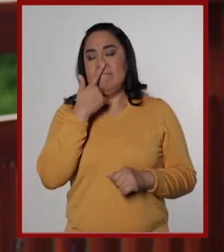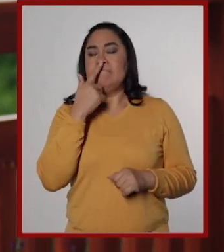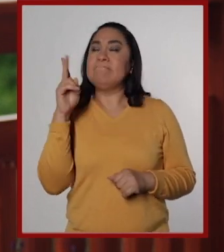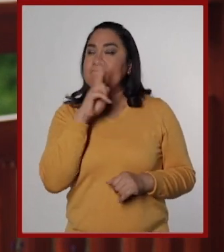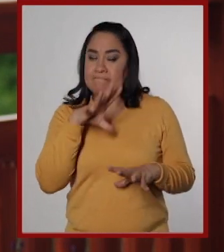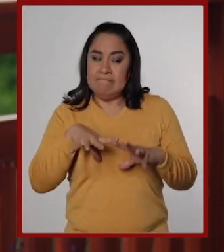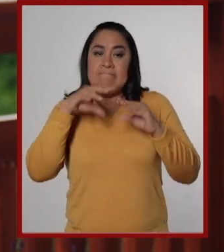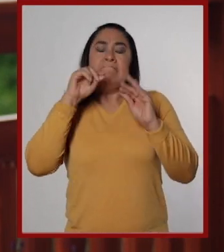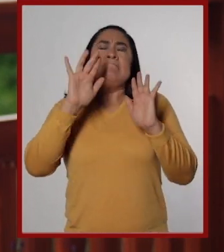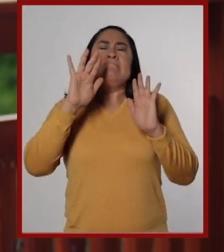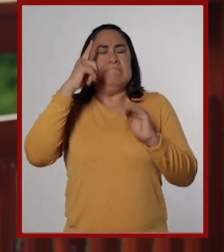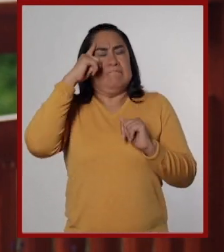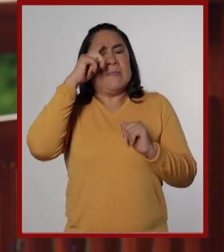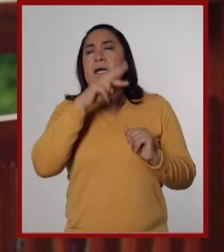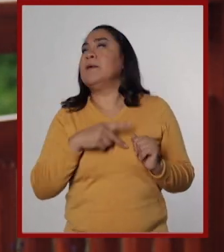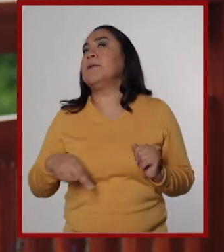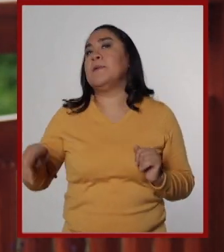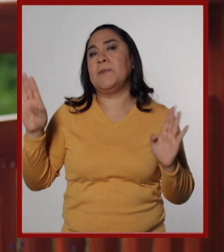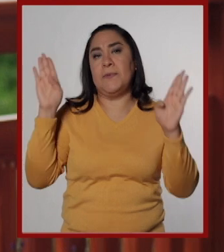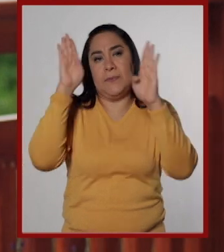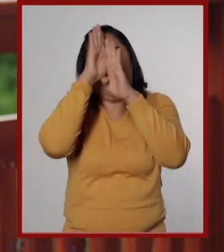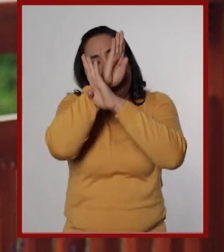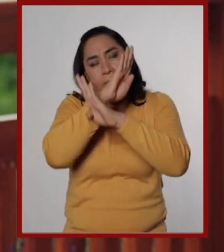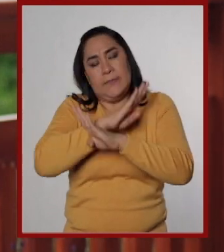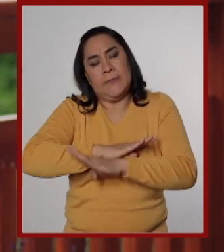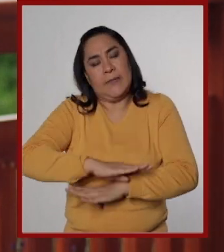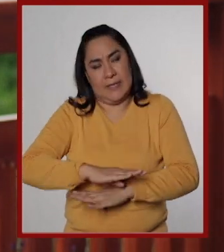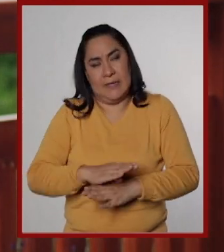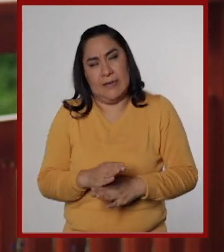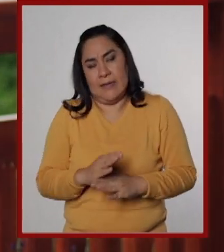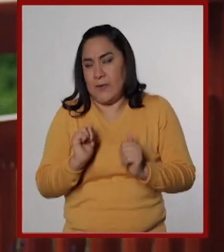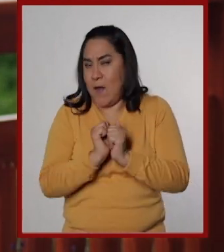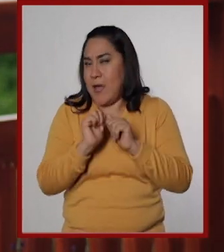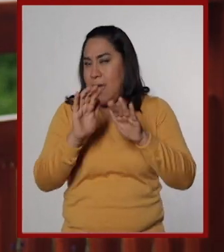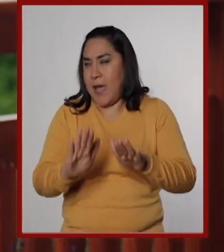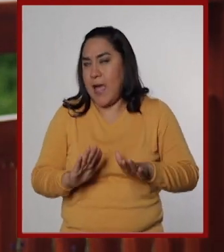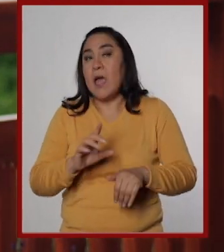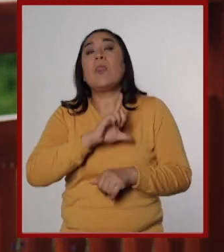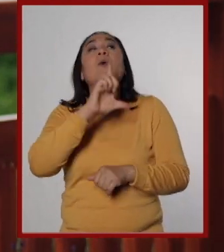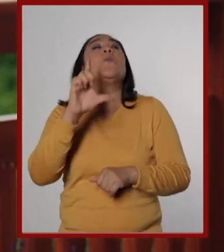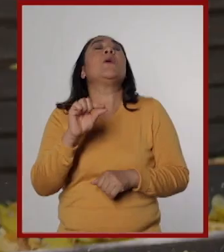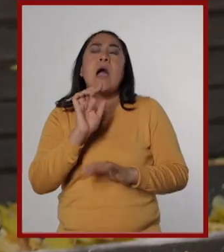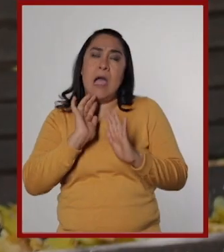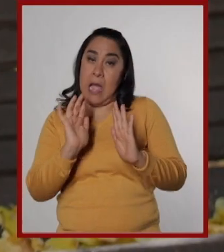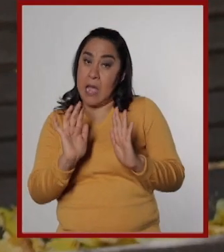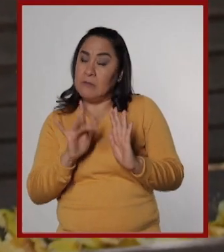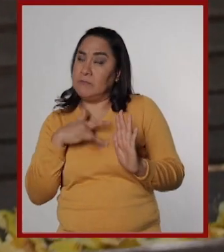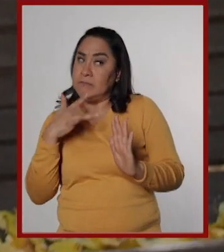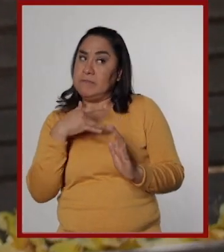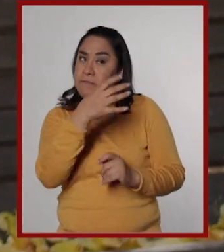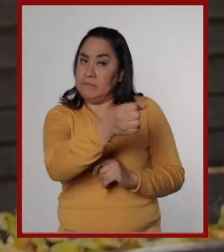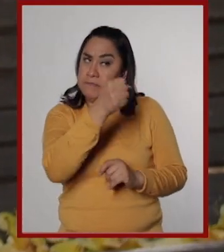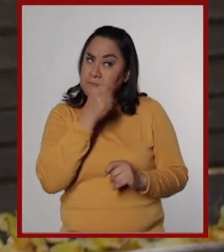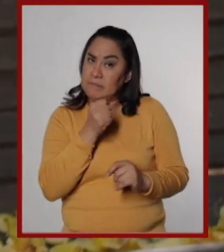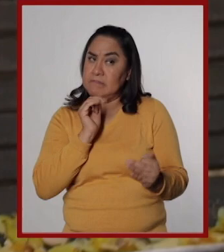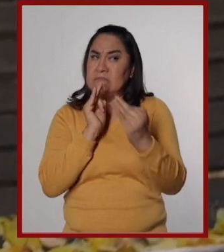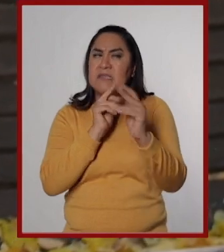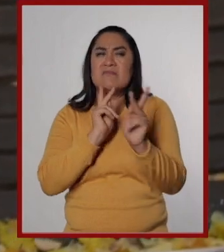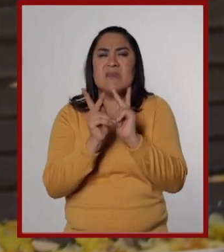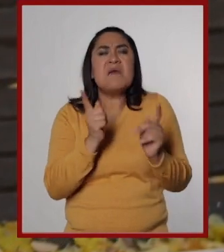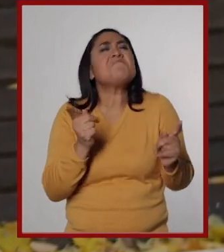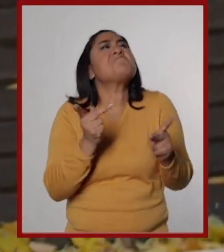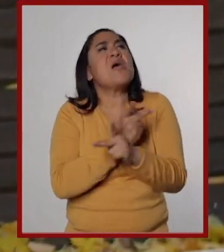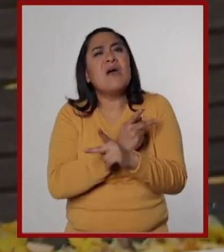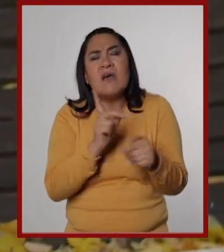vuelta a la manzana y regresar, calmar los ánimos para poder entonces platicar con el otro y entender exactamente qué es lo que